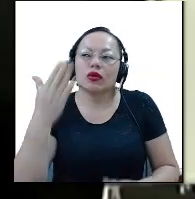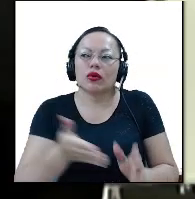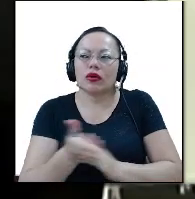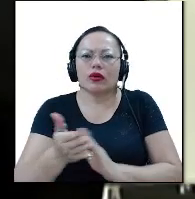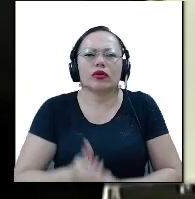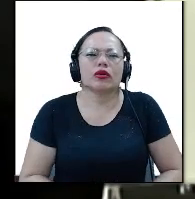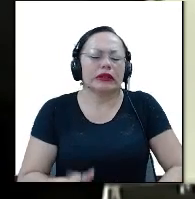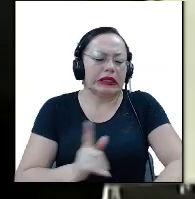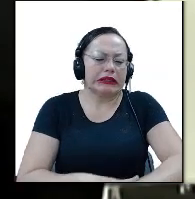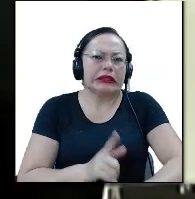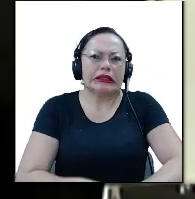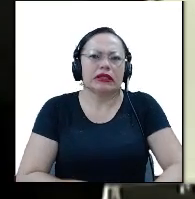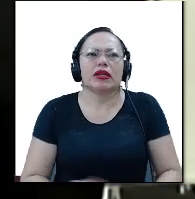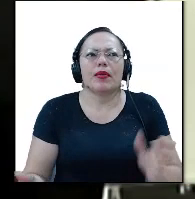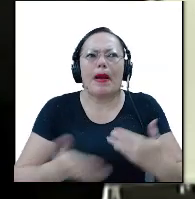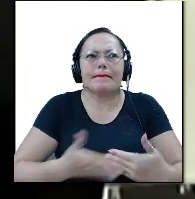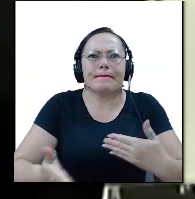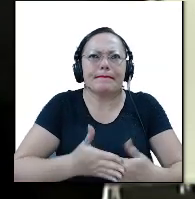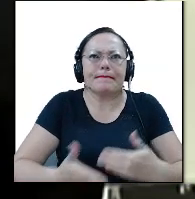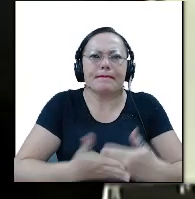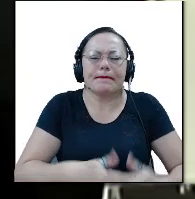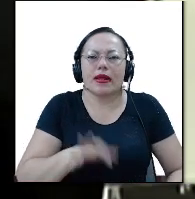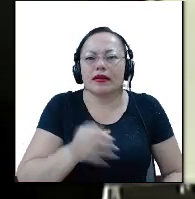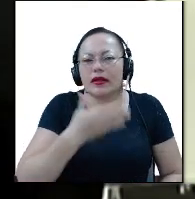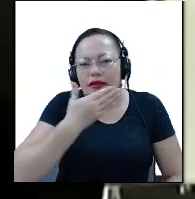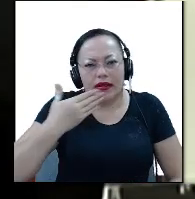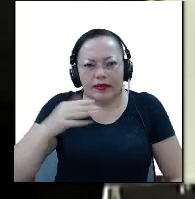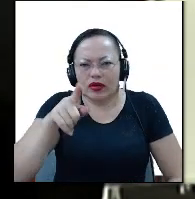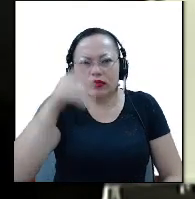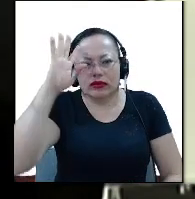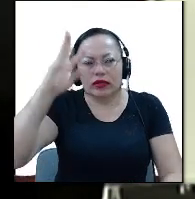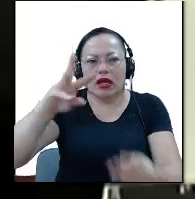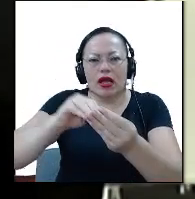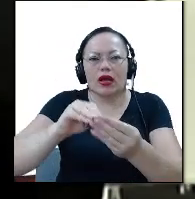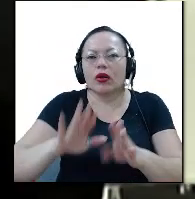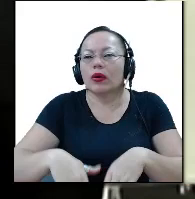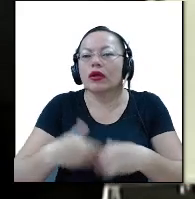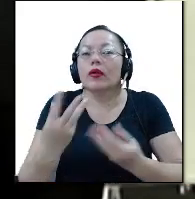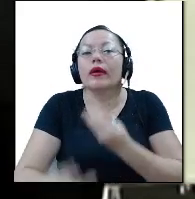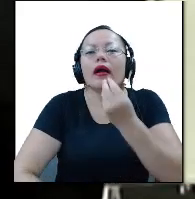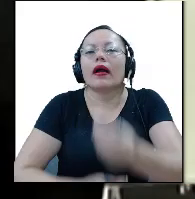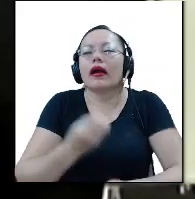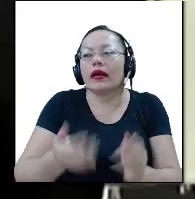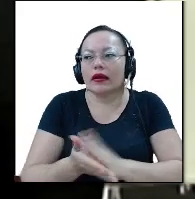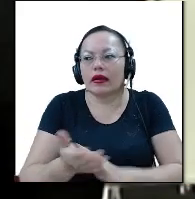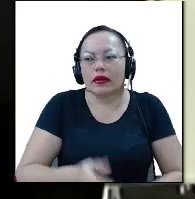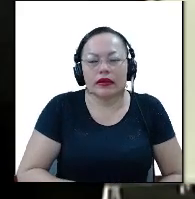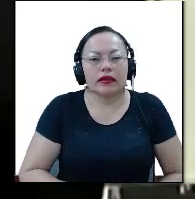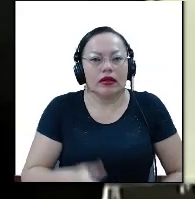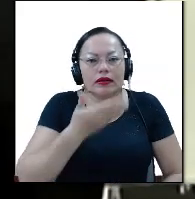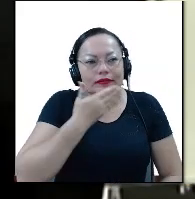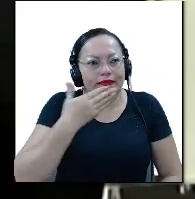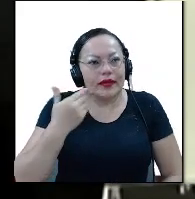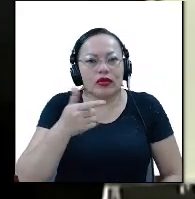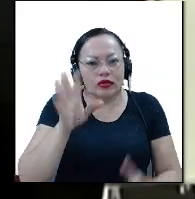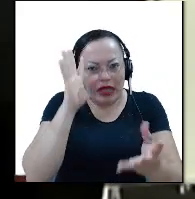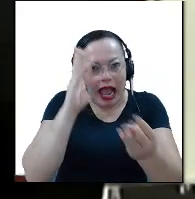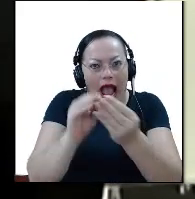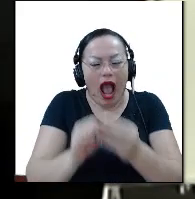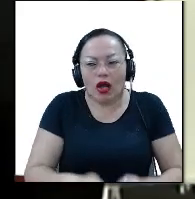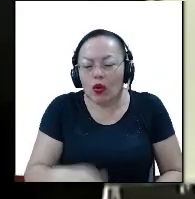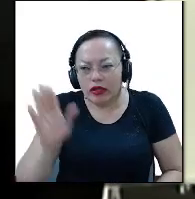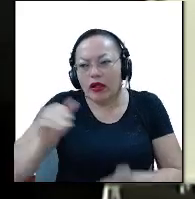por mucho tiempo, pues sería mejor que hiciera a voluntad propia algún acuerdo con él.